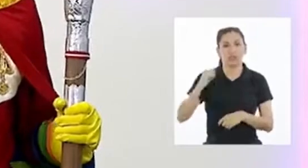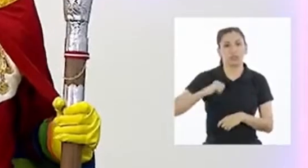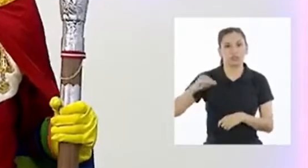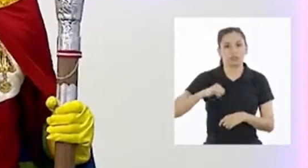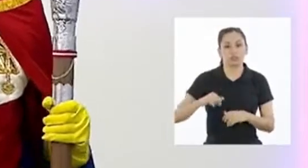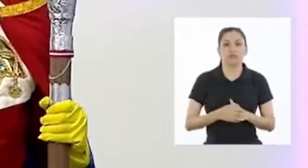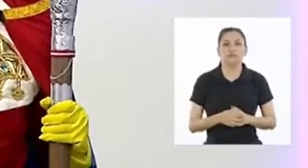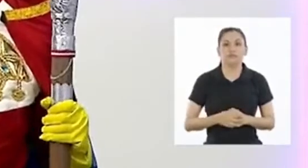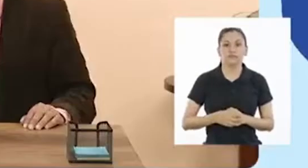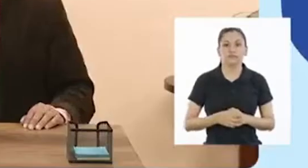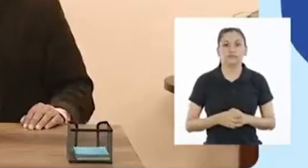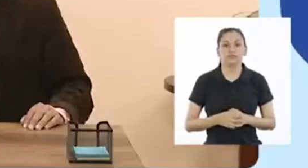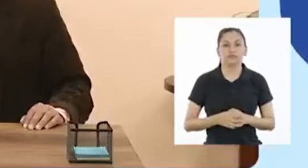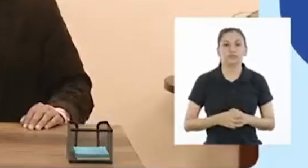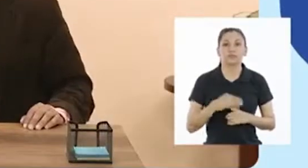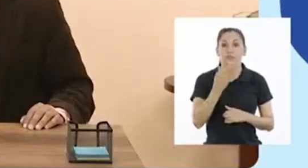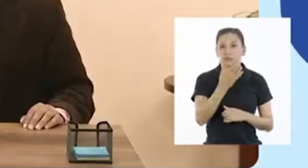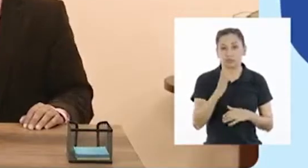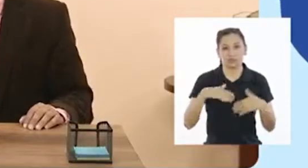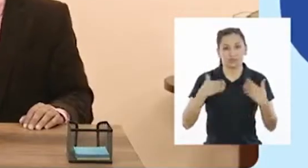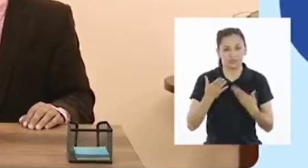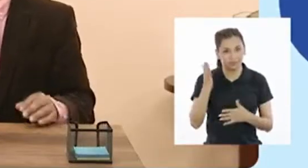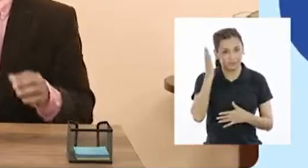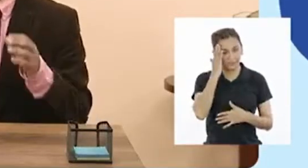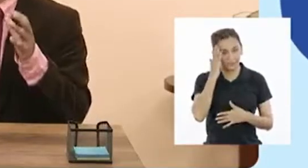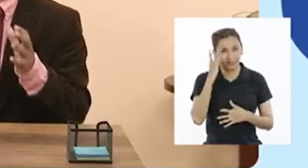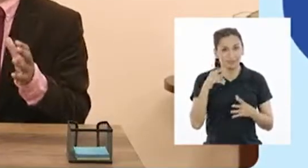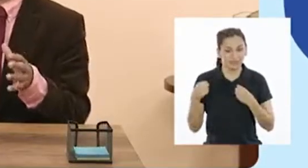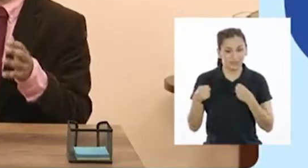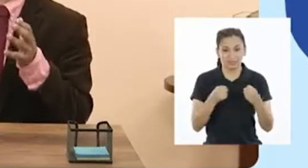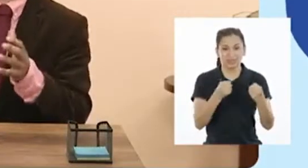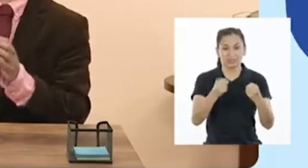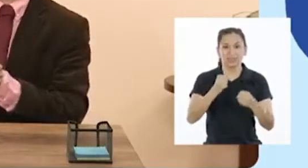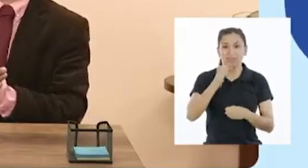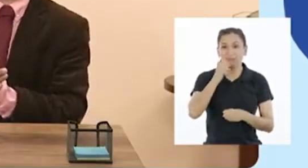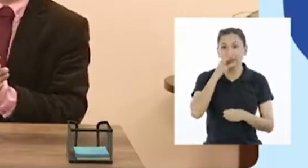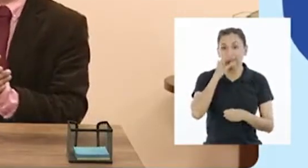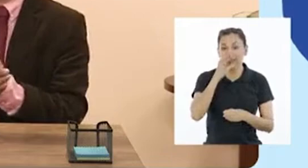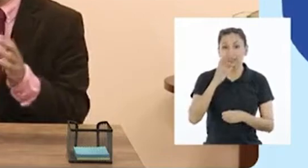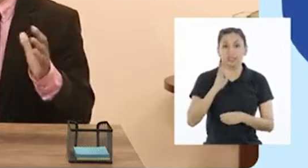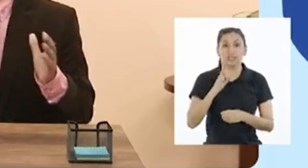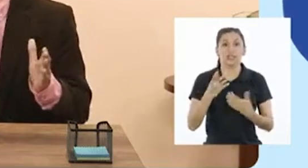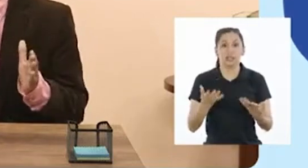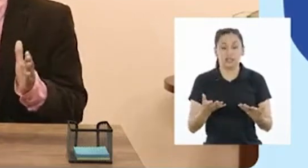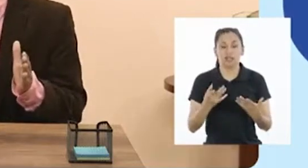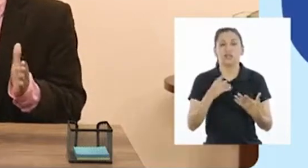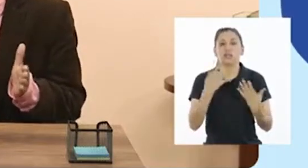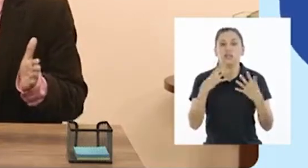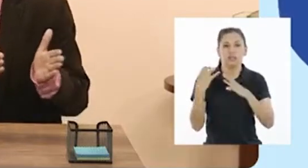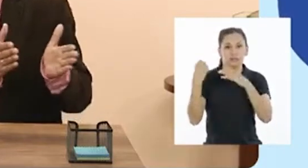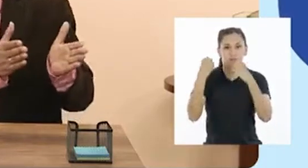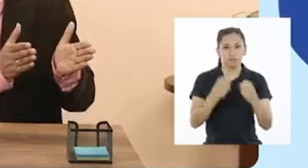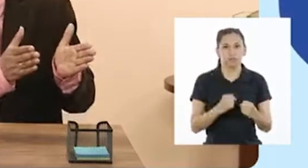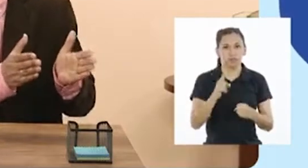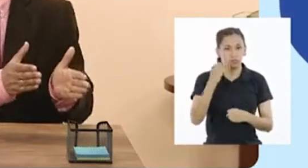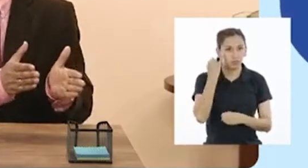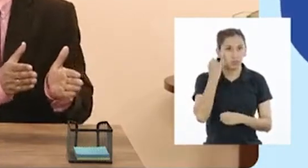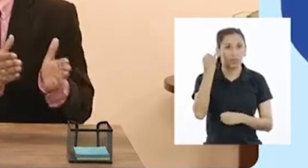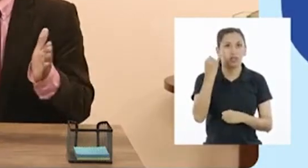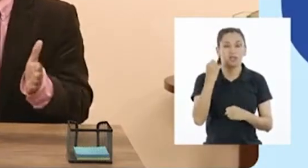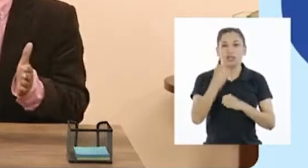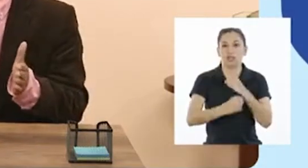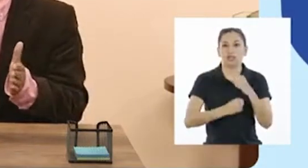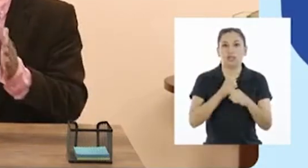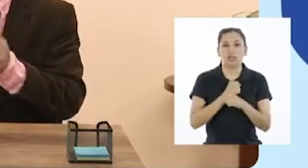de los municipios. Como podemos apreciar, el sistema de serenazgo se ha consolidado desde su